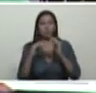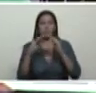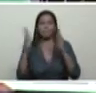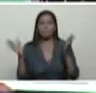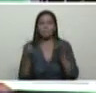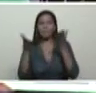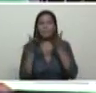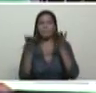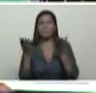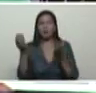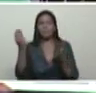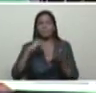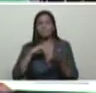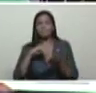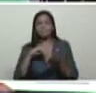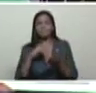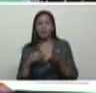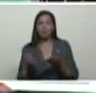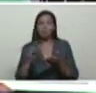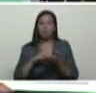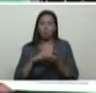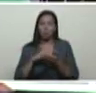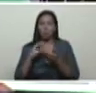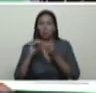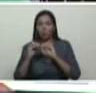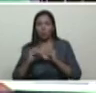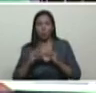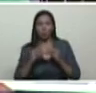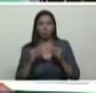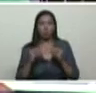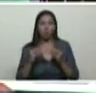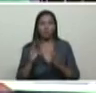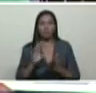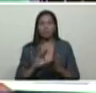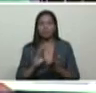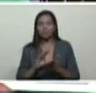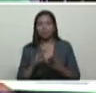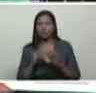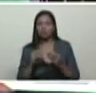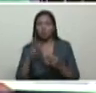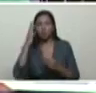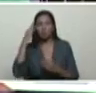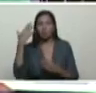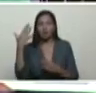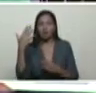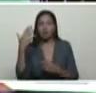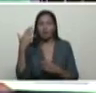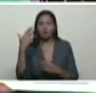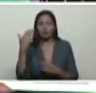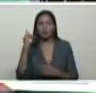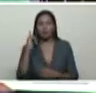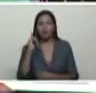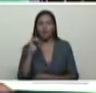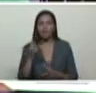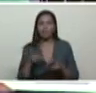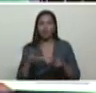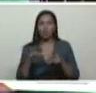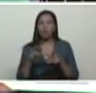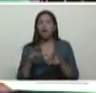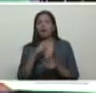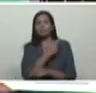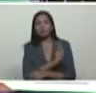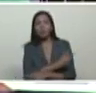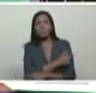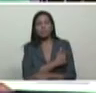reimpulsar, reequipar el Centro de Imagenología de la Ciudad